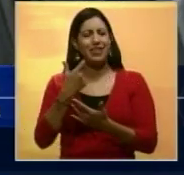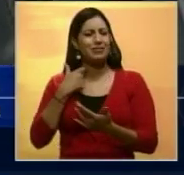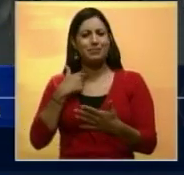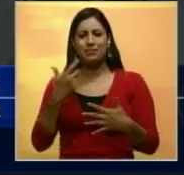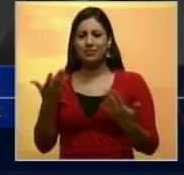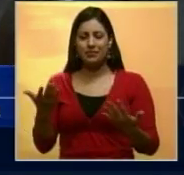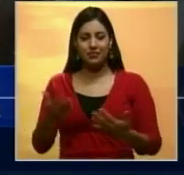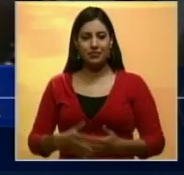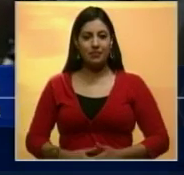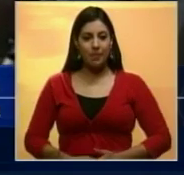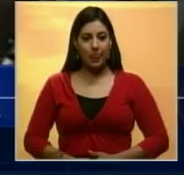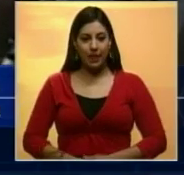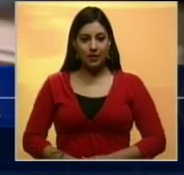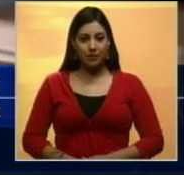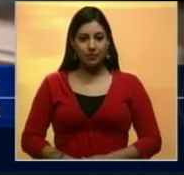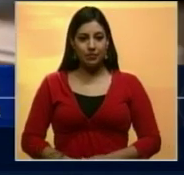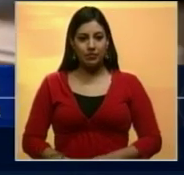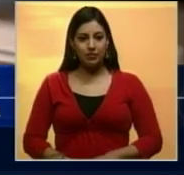este año.